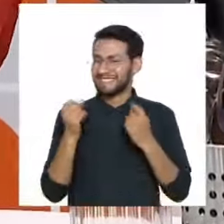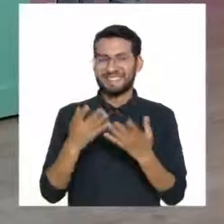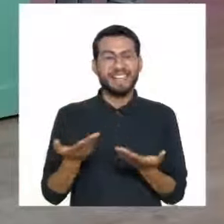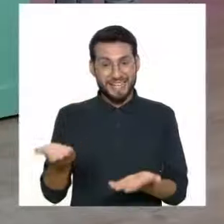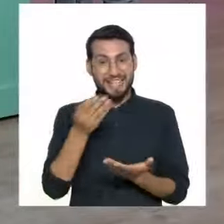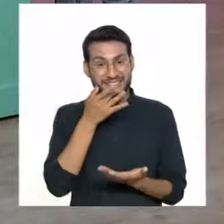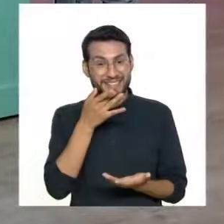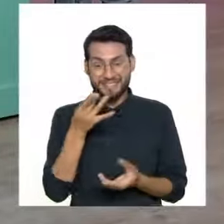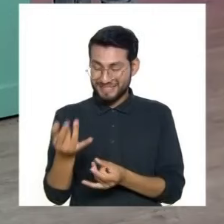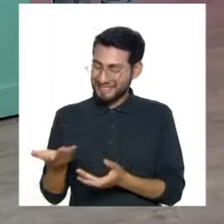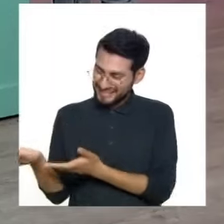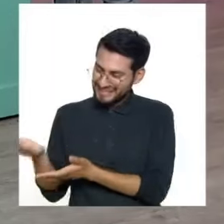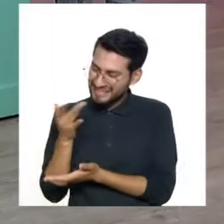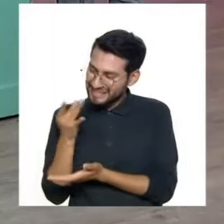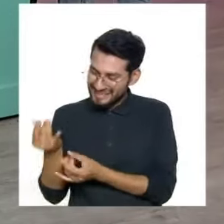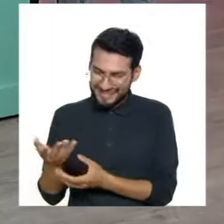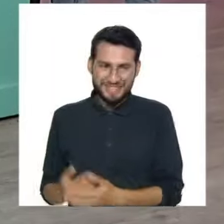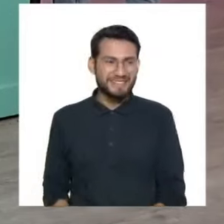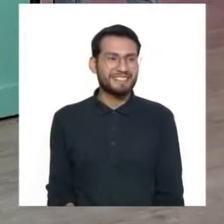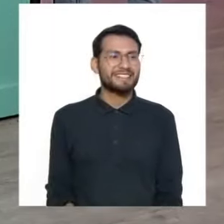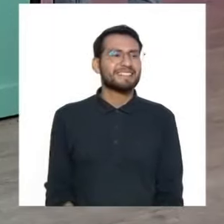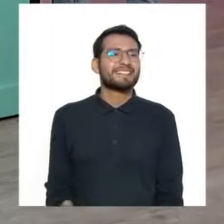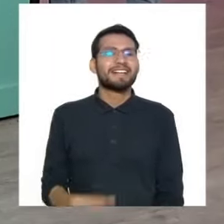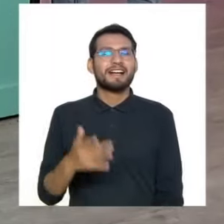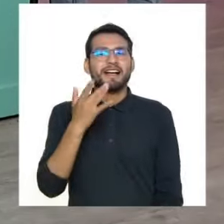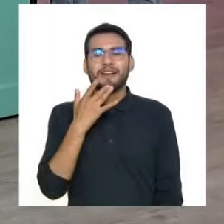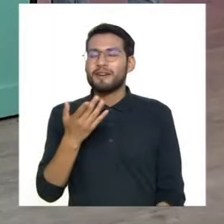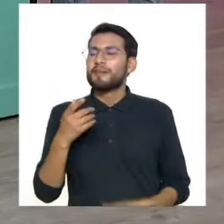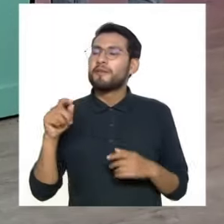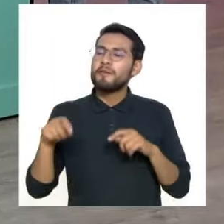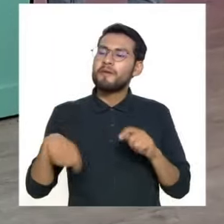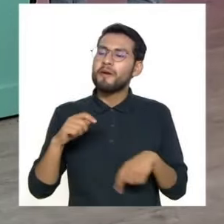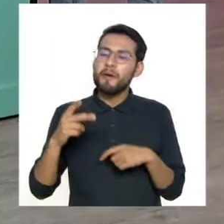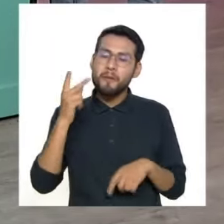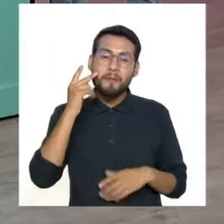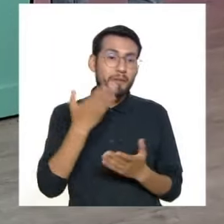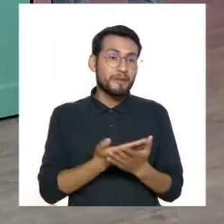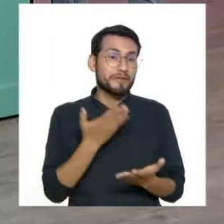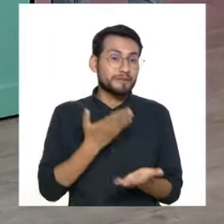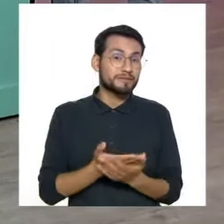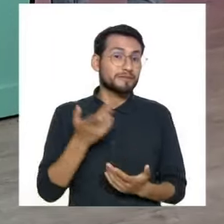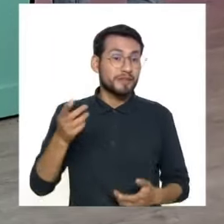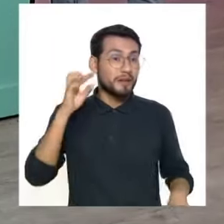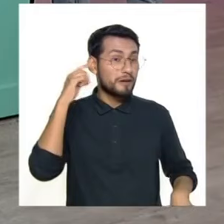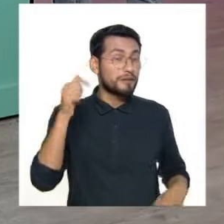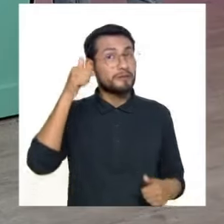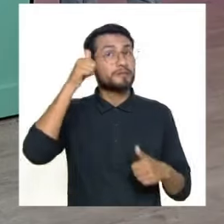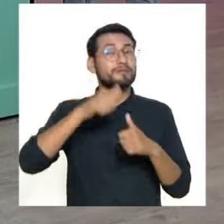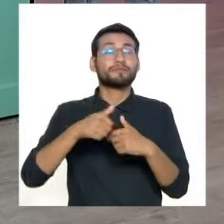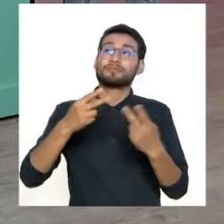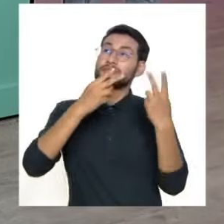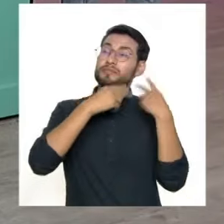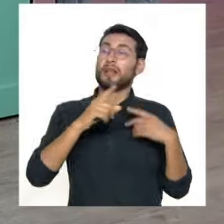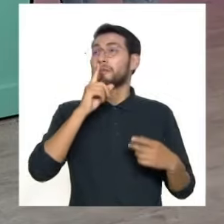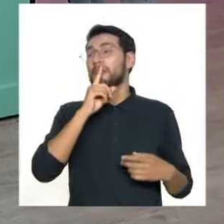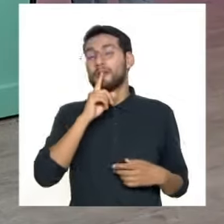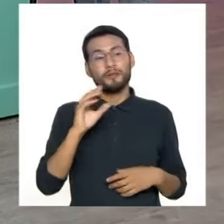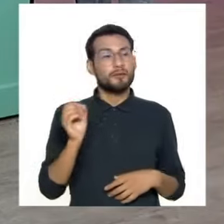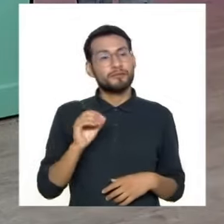m hay que probarlo por favor ahora sí queremos que pruebes este plato para ver si es que te hace acordar de repente a tu papi de